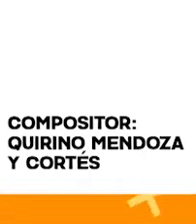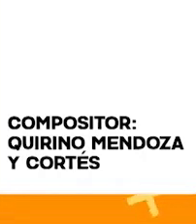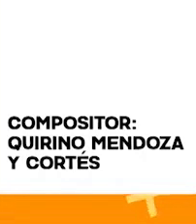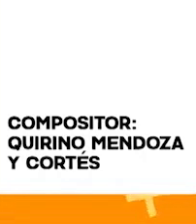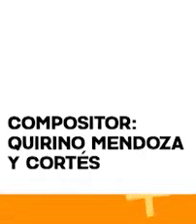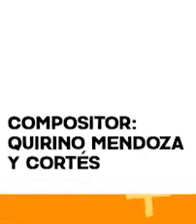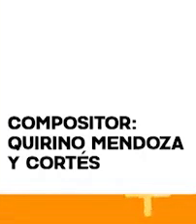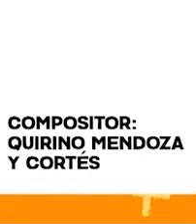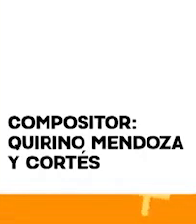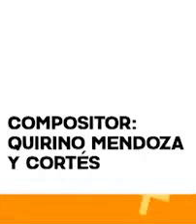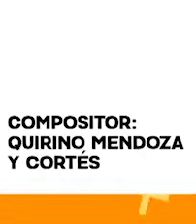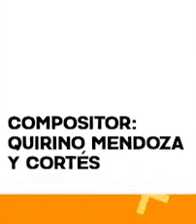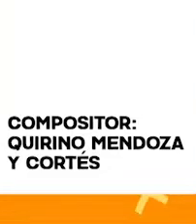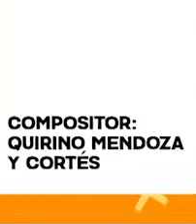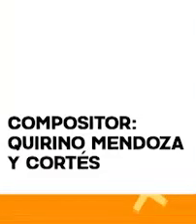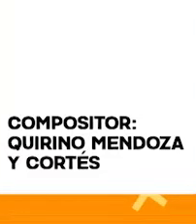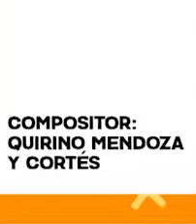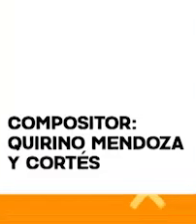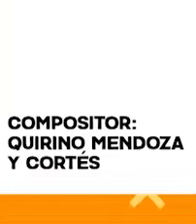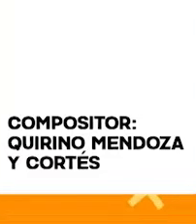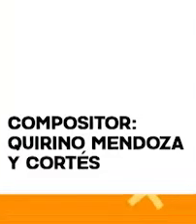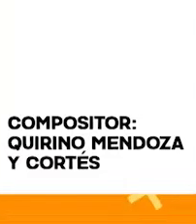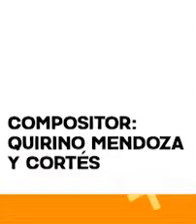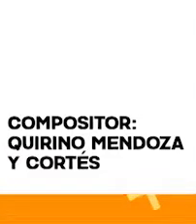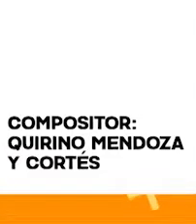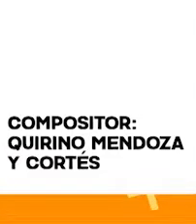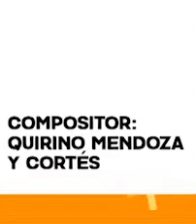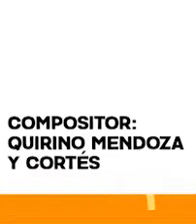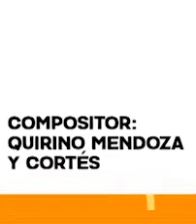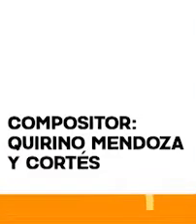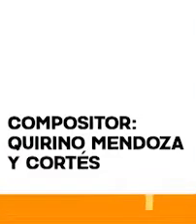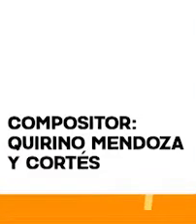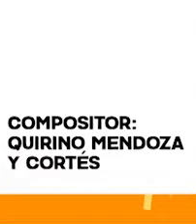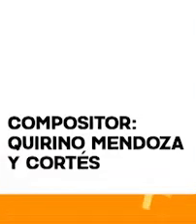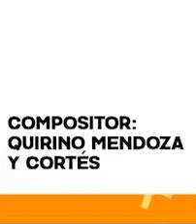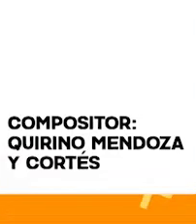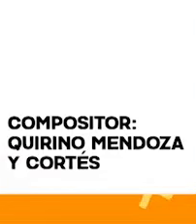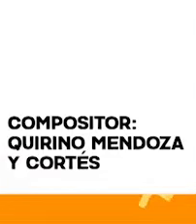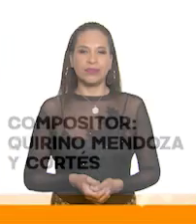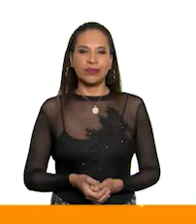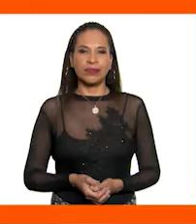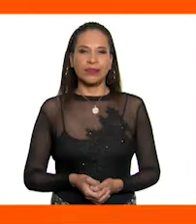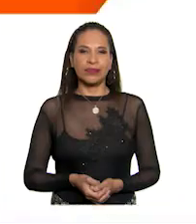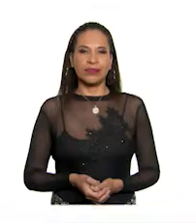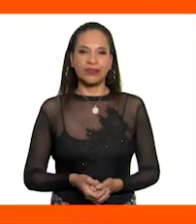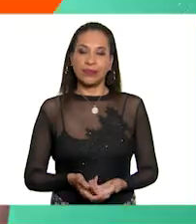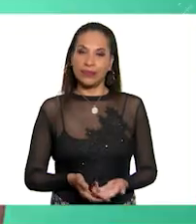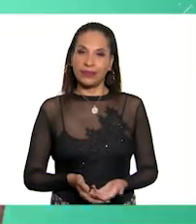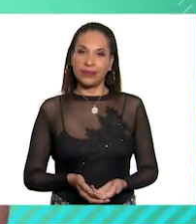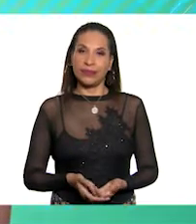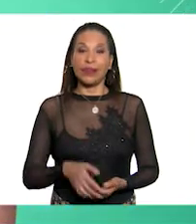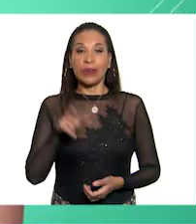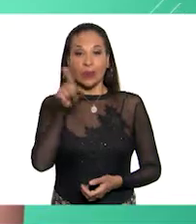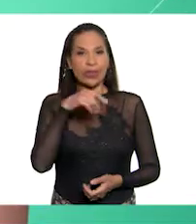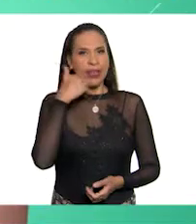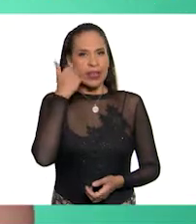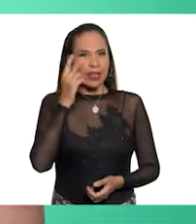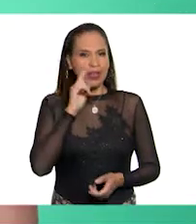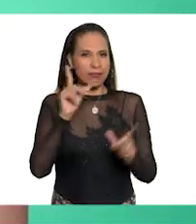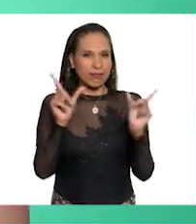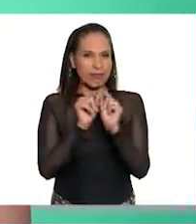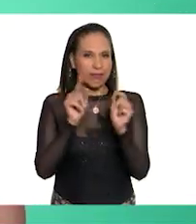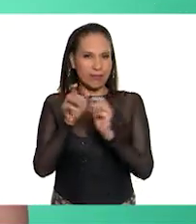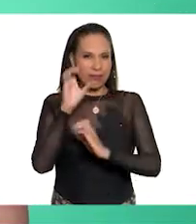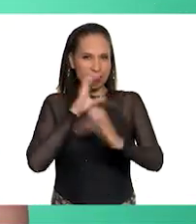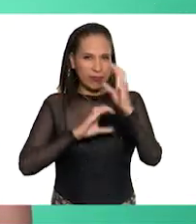porque cantando se alegran, cielito lindo, los corazones. Si quisiéramos simplificar